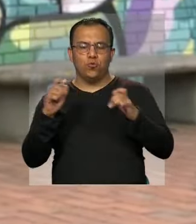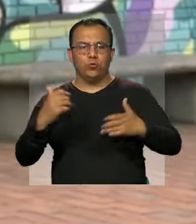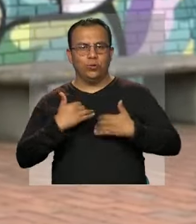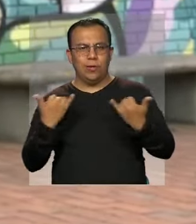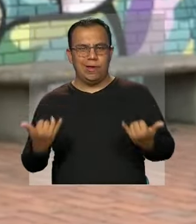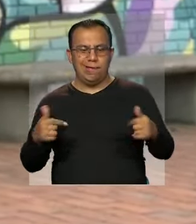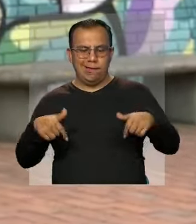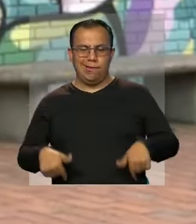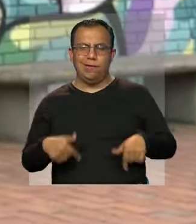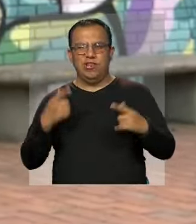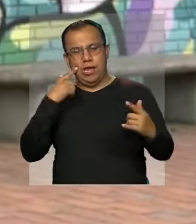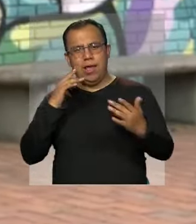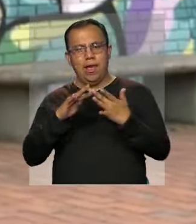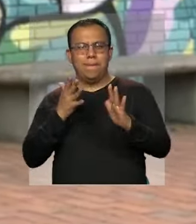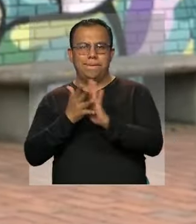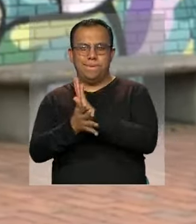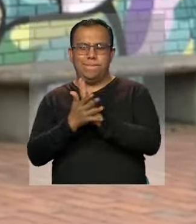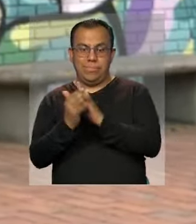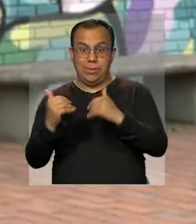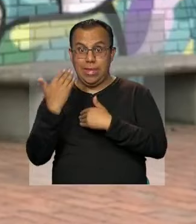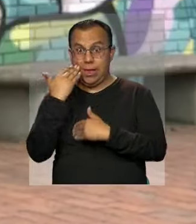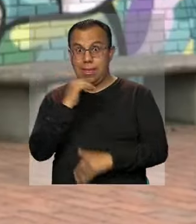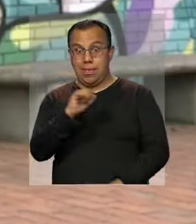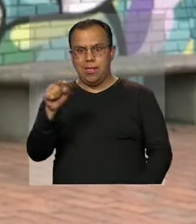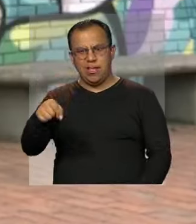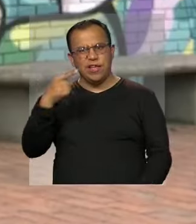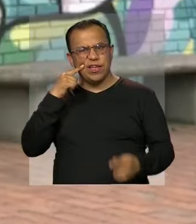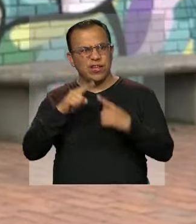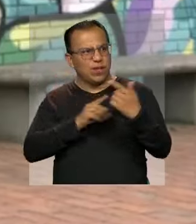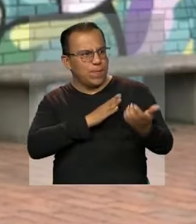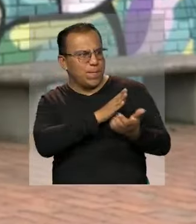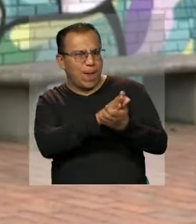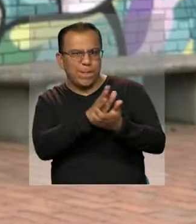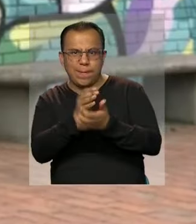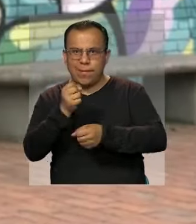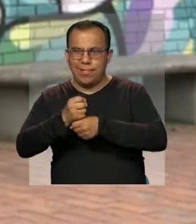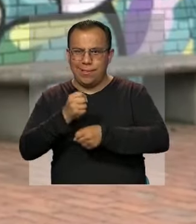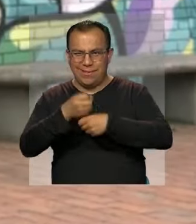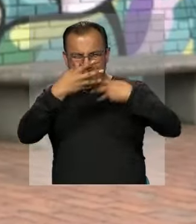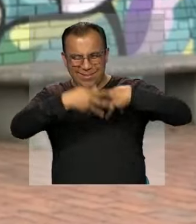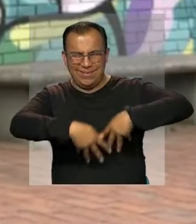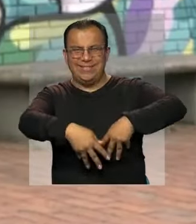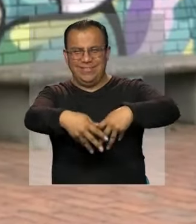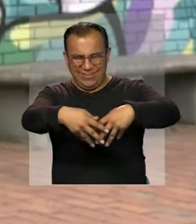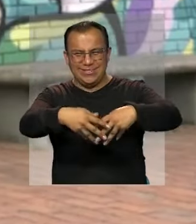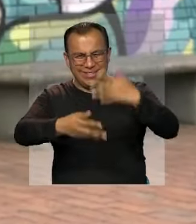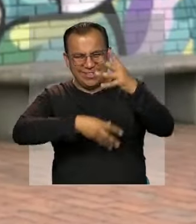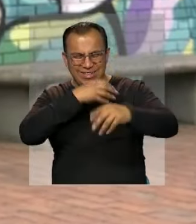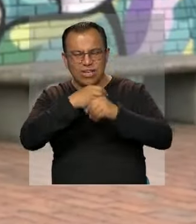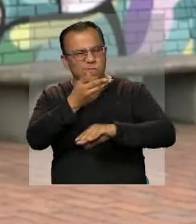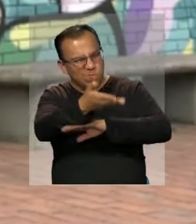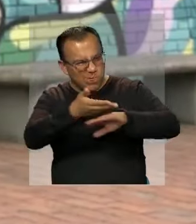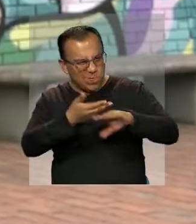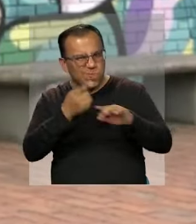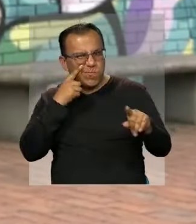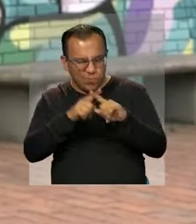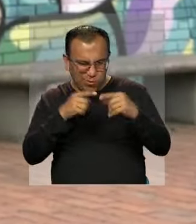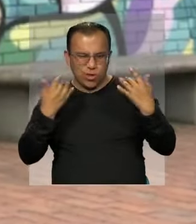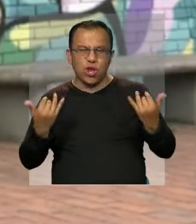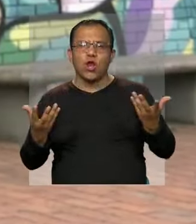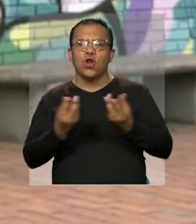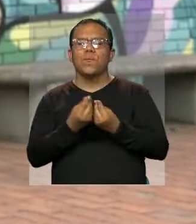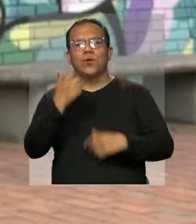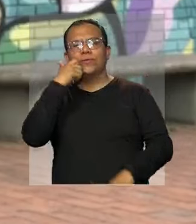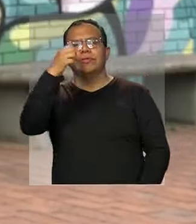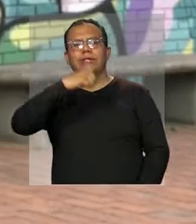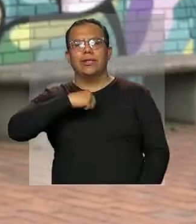y como usted lo mencionó, hoy las mujeres saldrán a las calles para festejar esta fecha, pero también para exigir y protestar por los